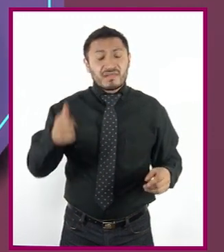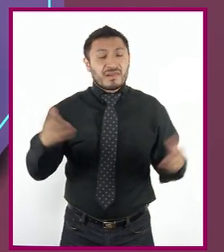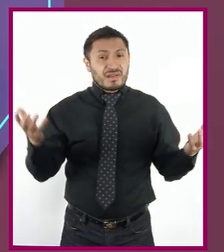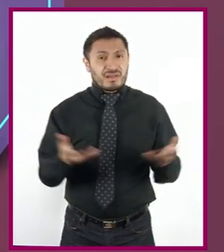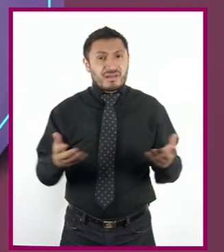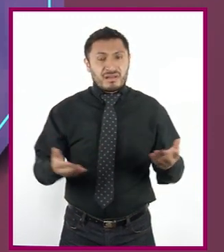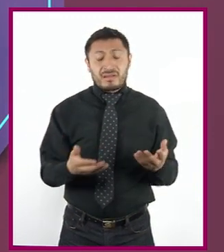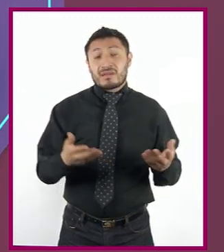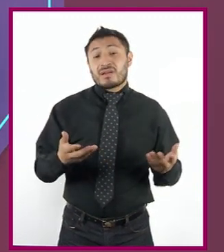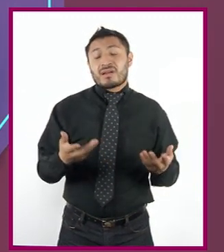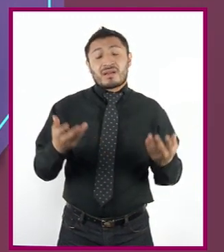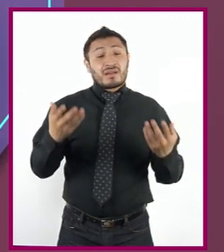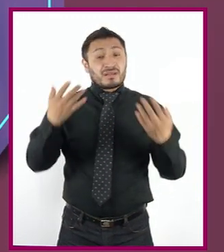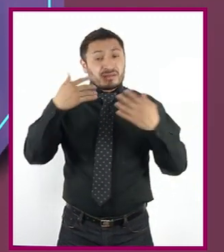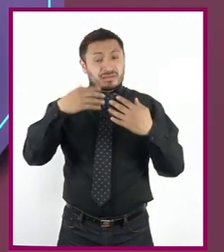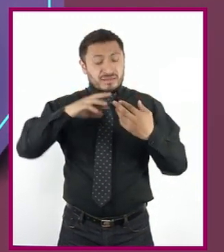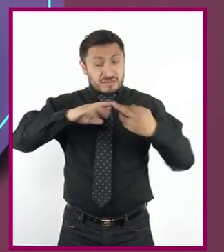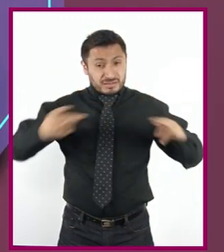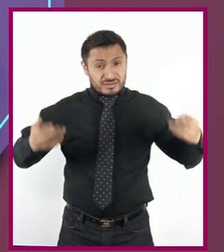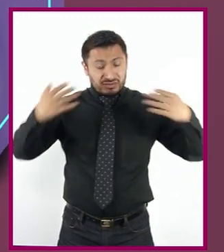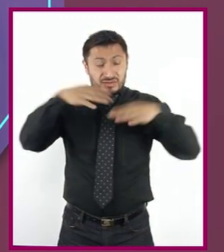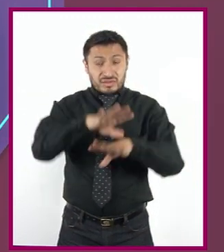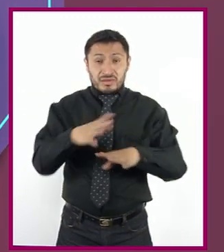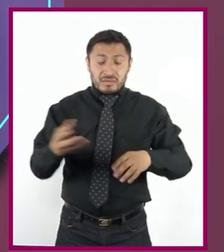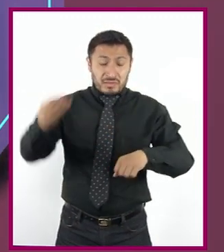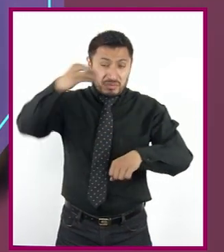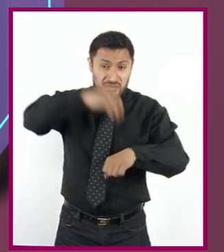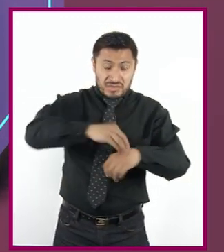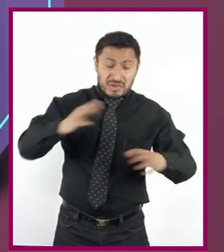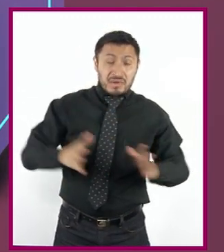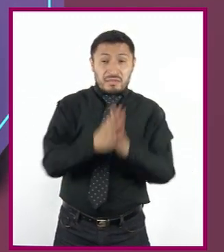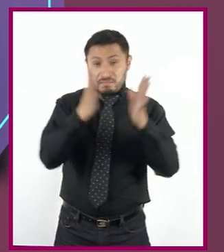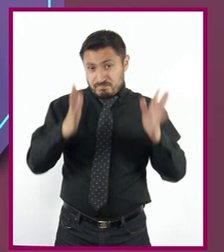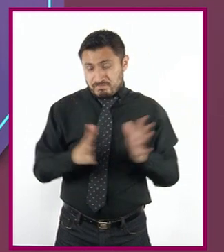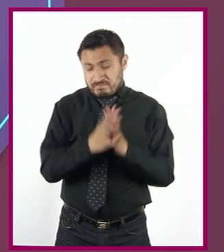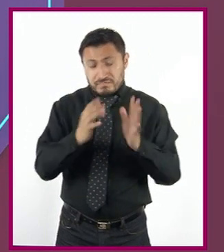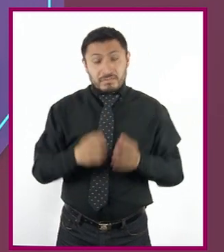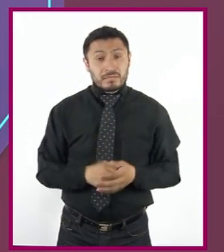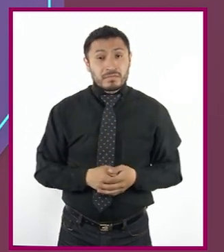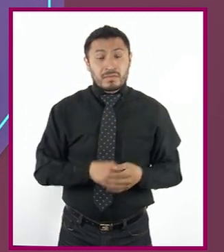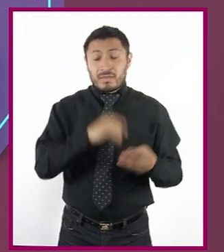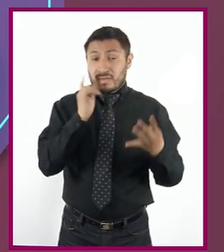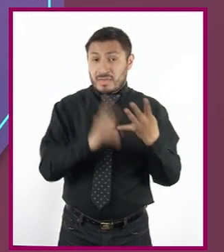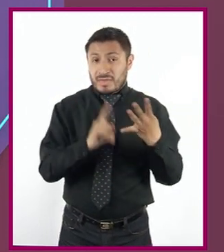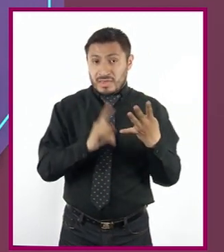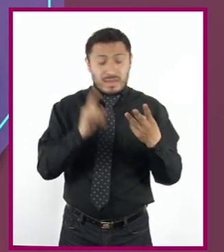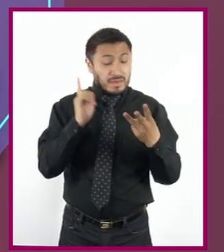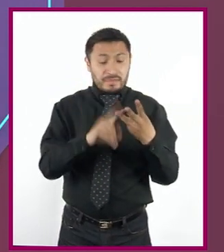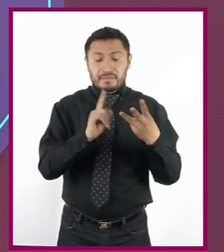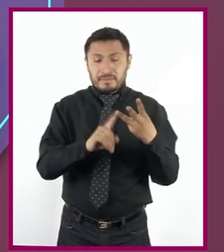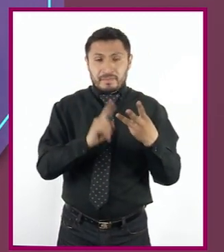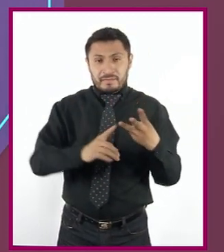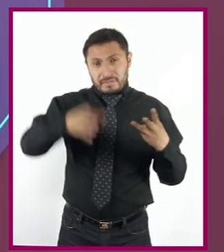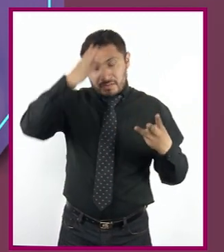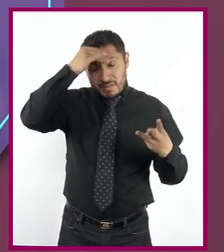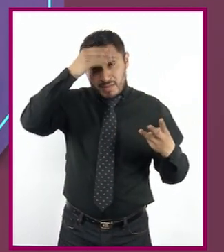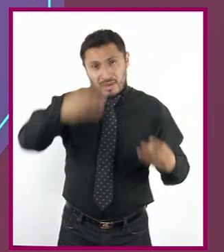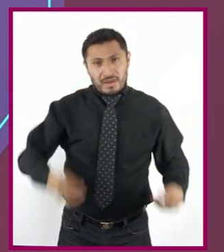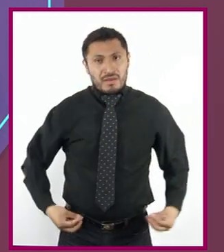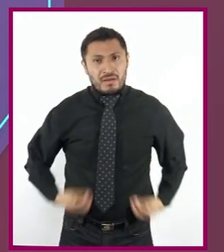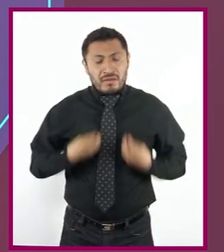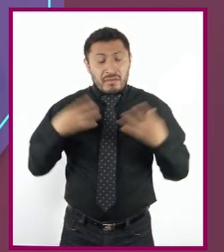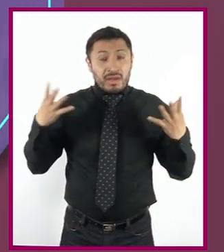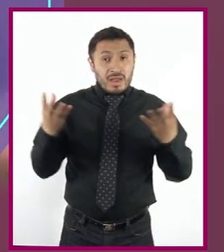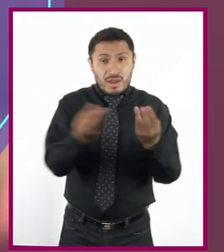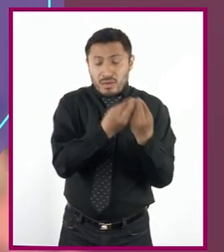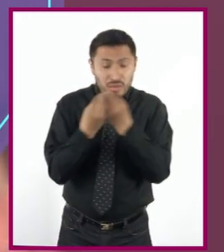adquiriendo habilidades relacionadas con una conducta participativa. 3. Aprender a vivir juntas y